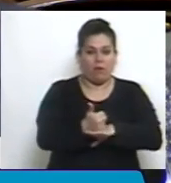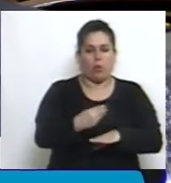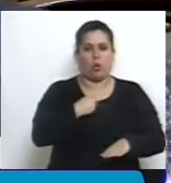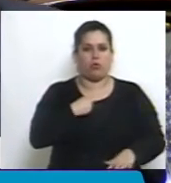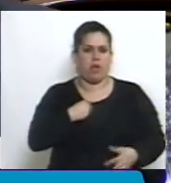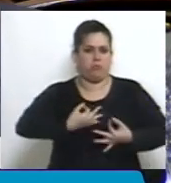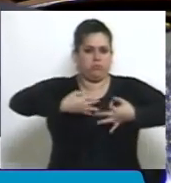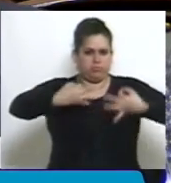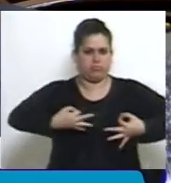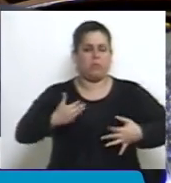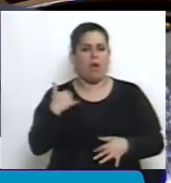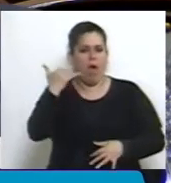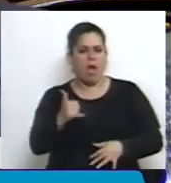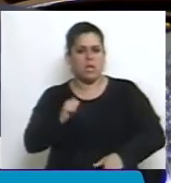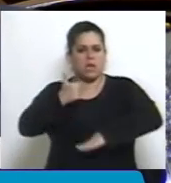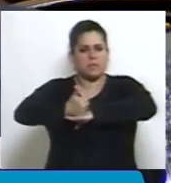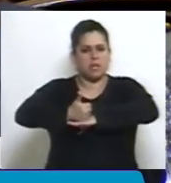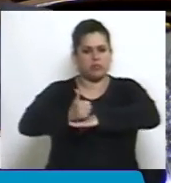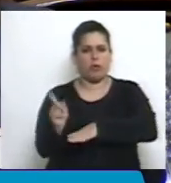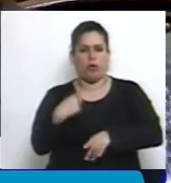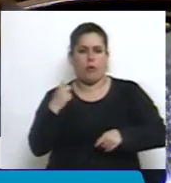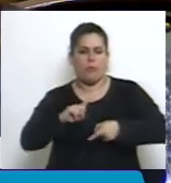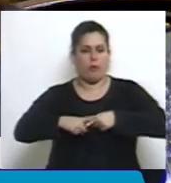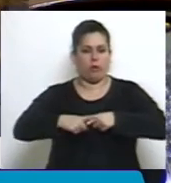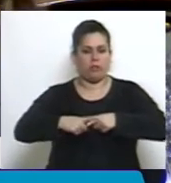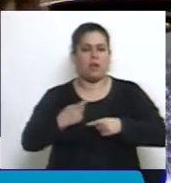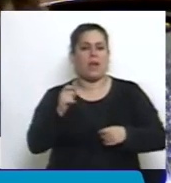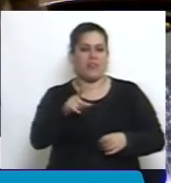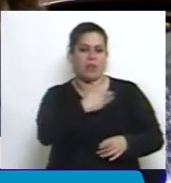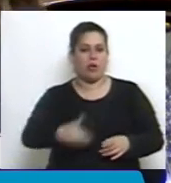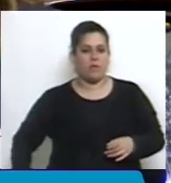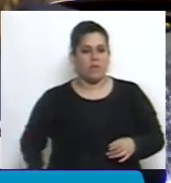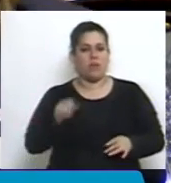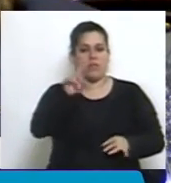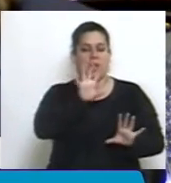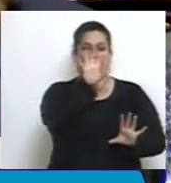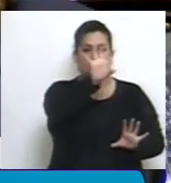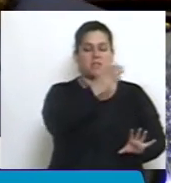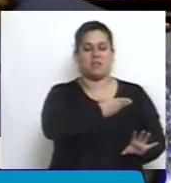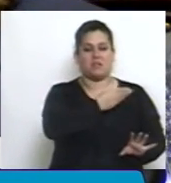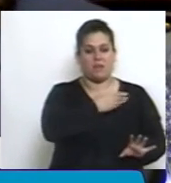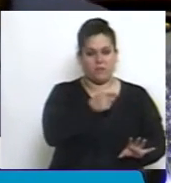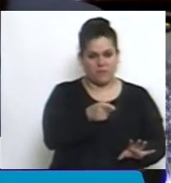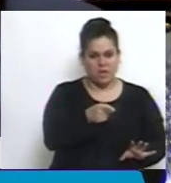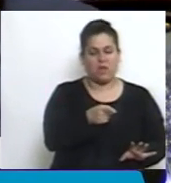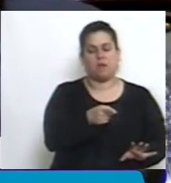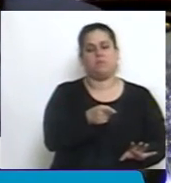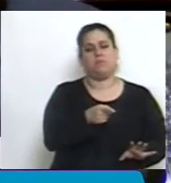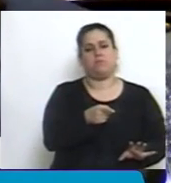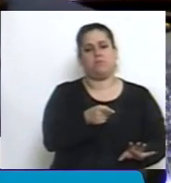voluntad y nuestra representación política del gobierno del pueblo de la provincia de Santa Fe,